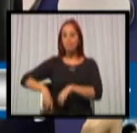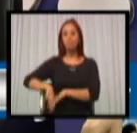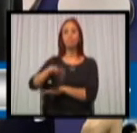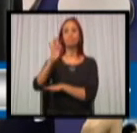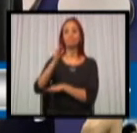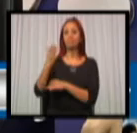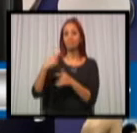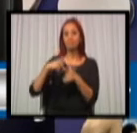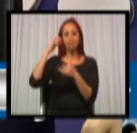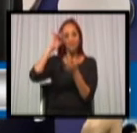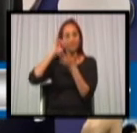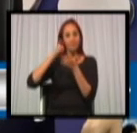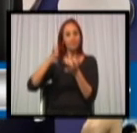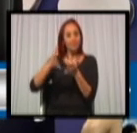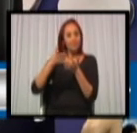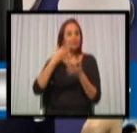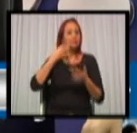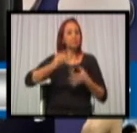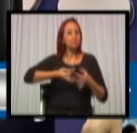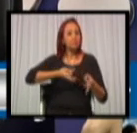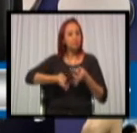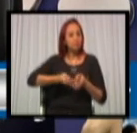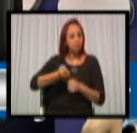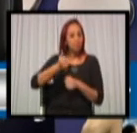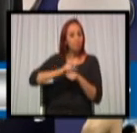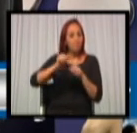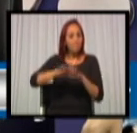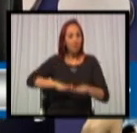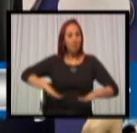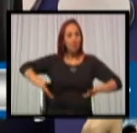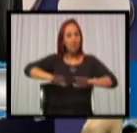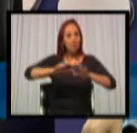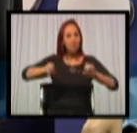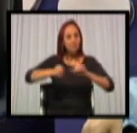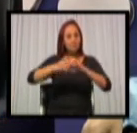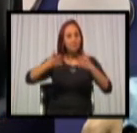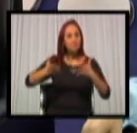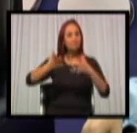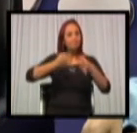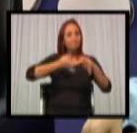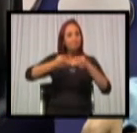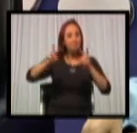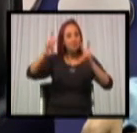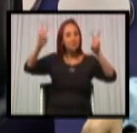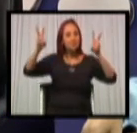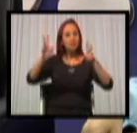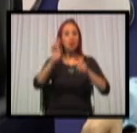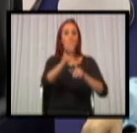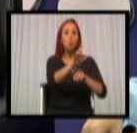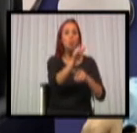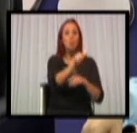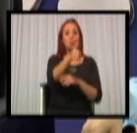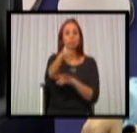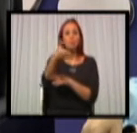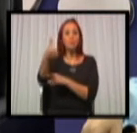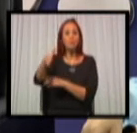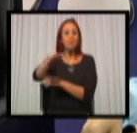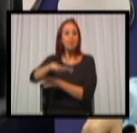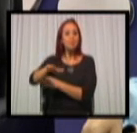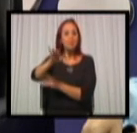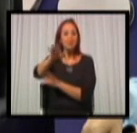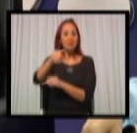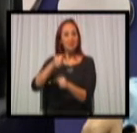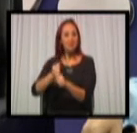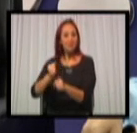eso hoy queremos que nos expliquen un poco más, nos amplíen el tema de cuáles ejes u otros ejes de